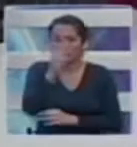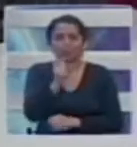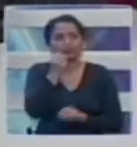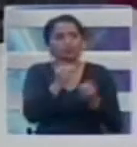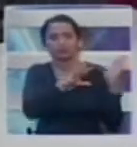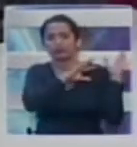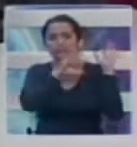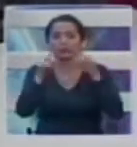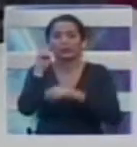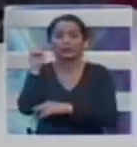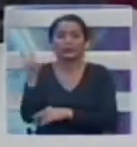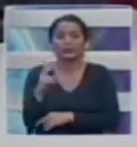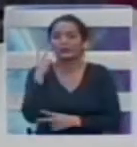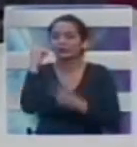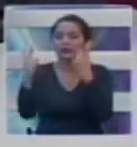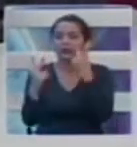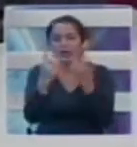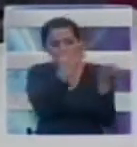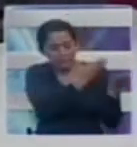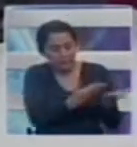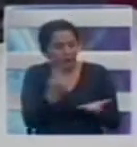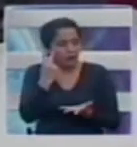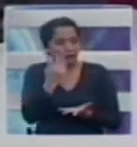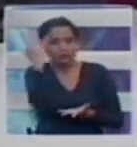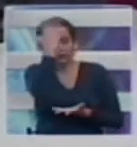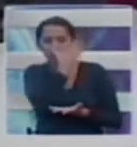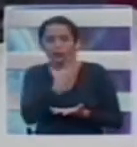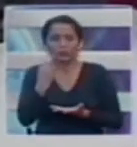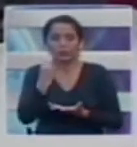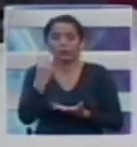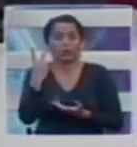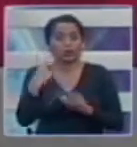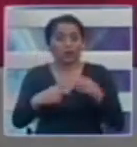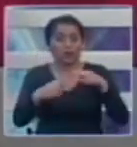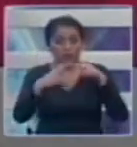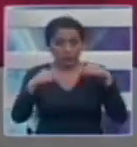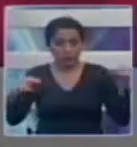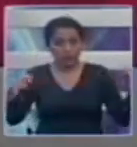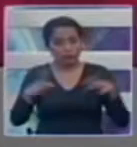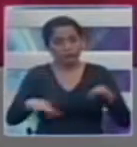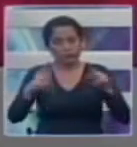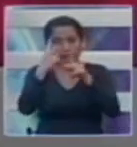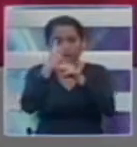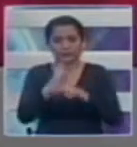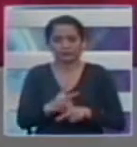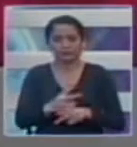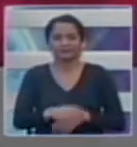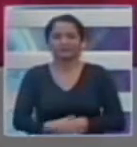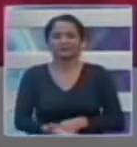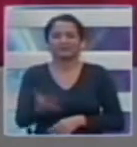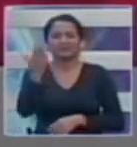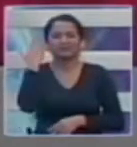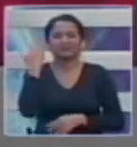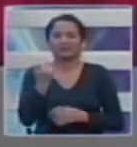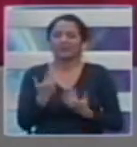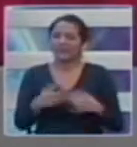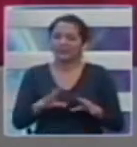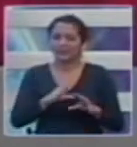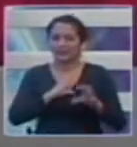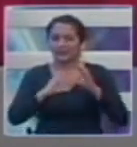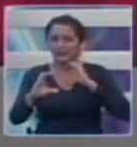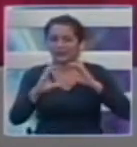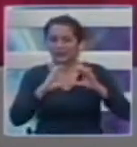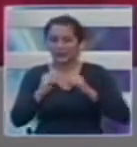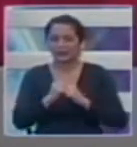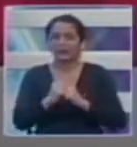de calidad y un turismo que no tenga impacto ambiental. Ustedes ya tuvieron la primera conferencia en Hábitat 3, turismo sostenible en la